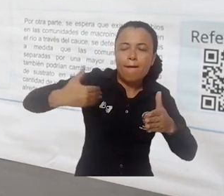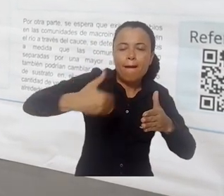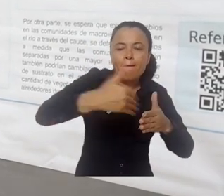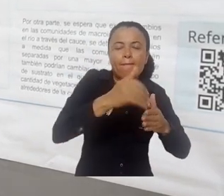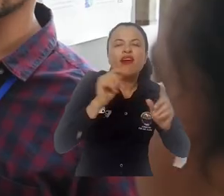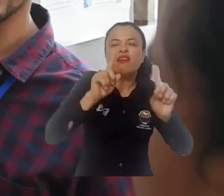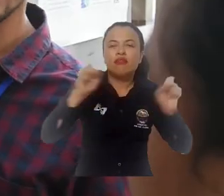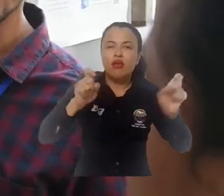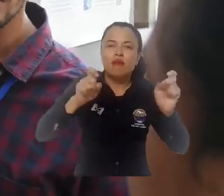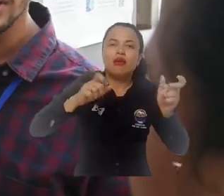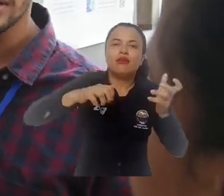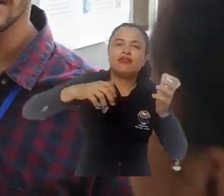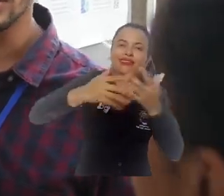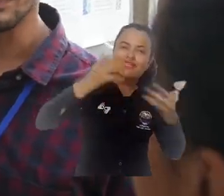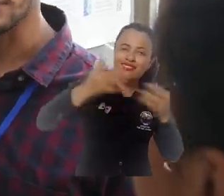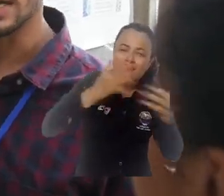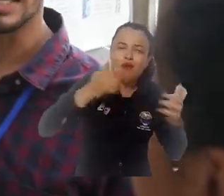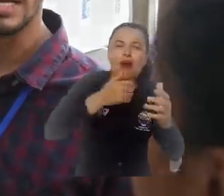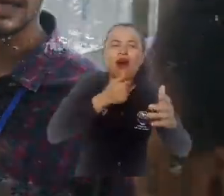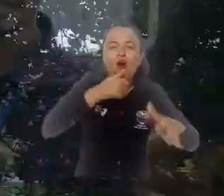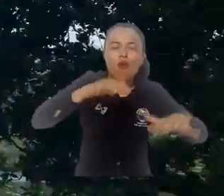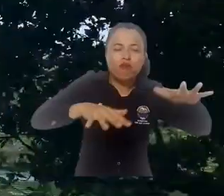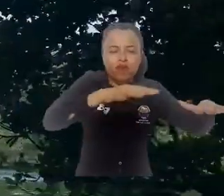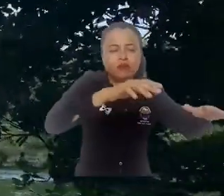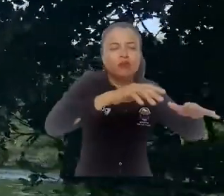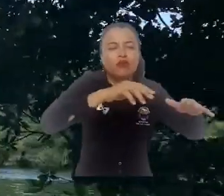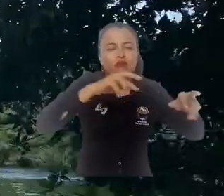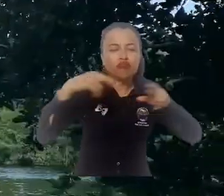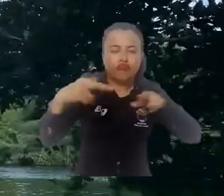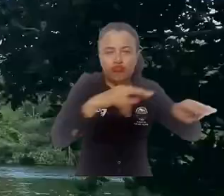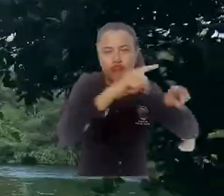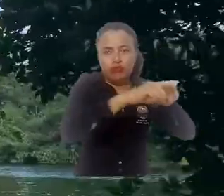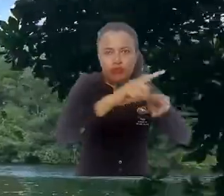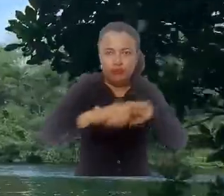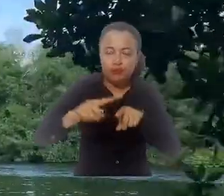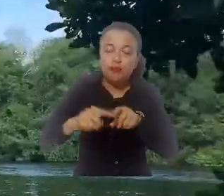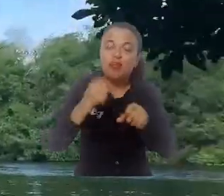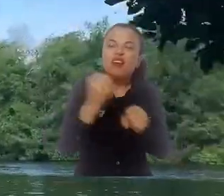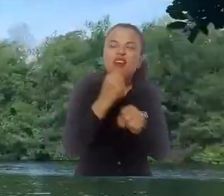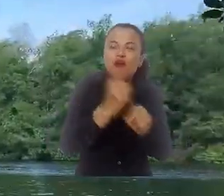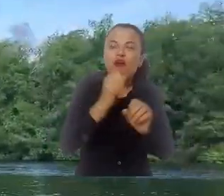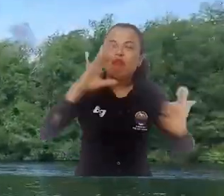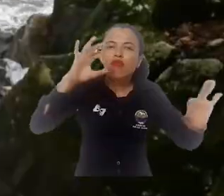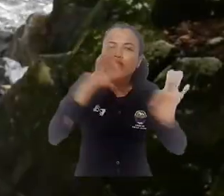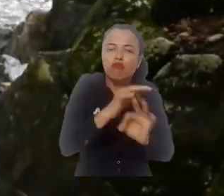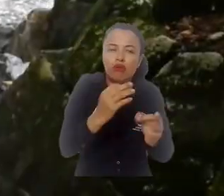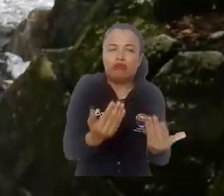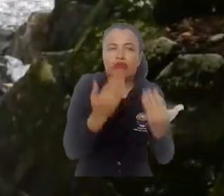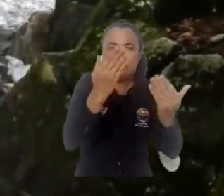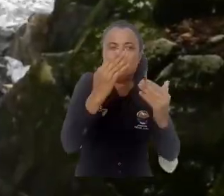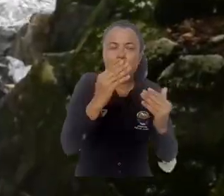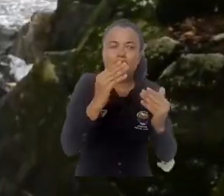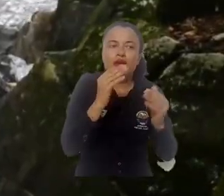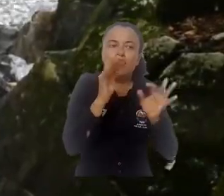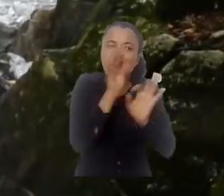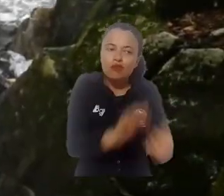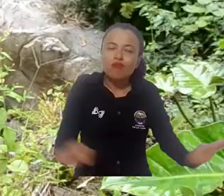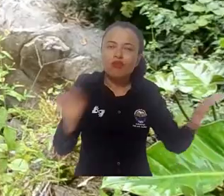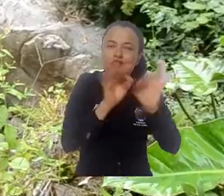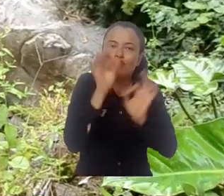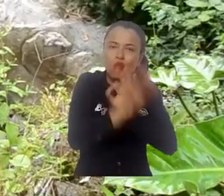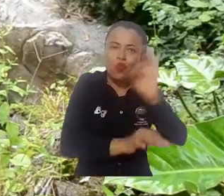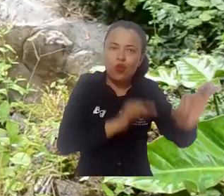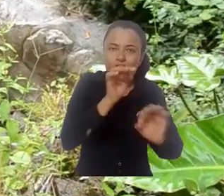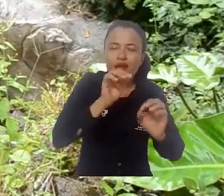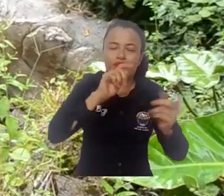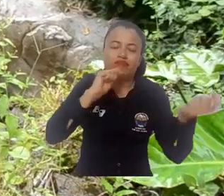investigaciones realizadas en los últimos años en torno a los ecosistemas acuáticos continentales como lagos, lagunas y ríos. Trabajos con enfoques